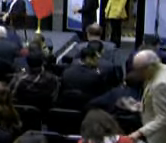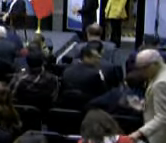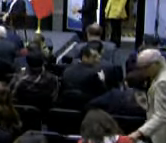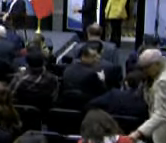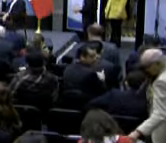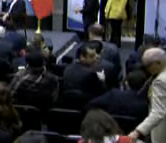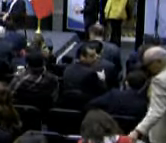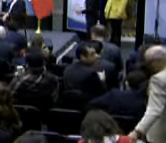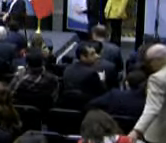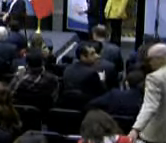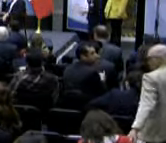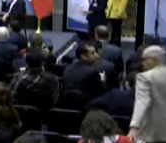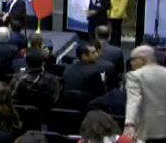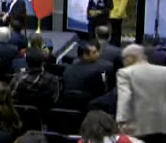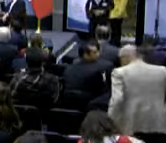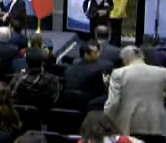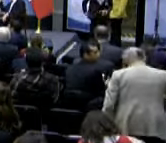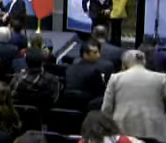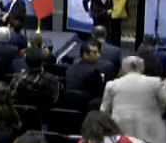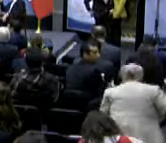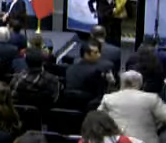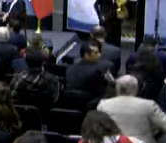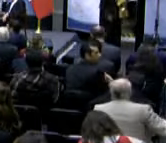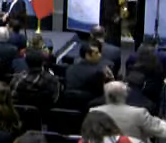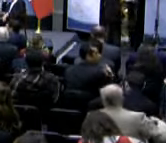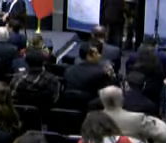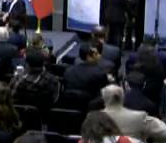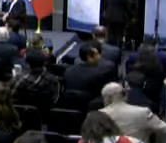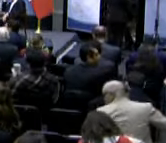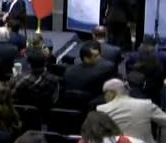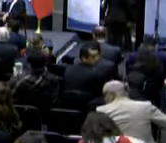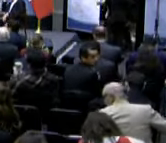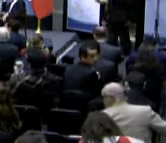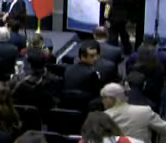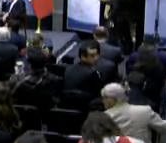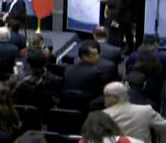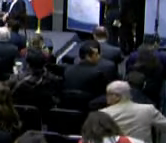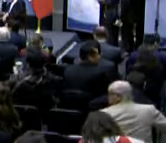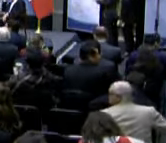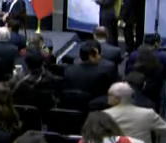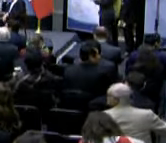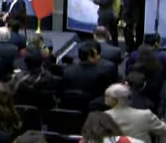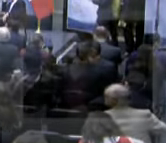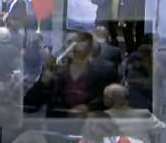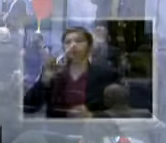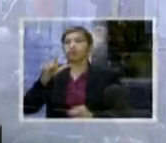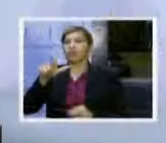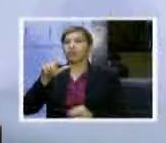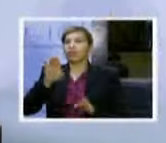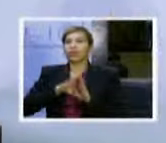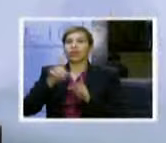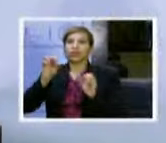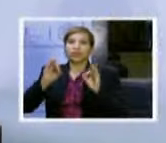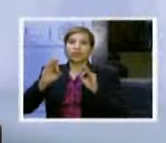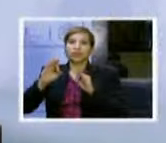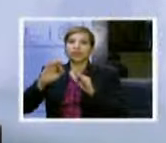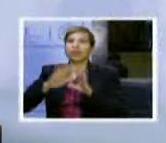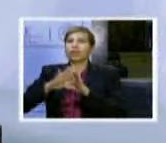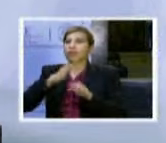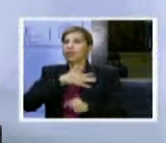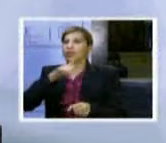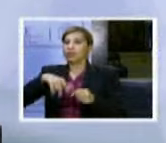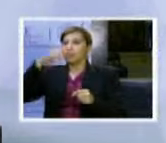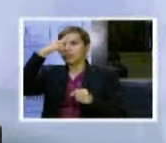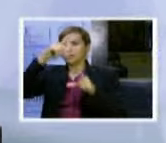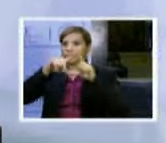Sada Solana, cónsul general de México en Los Ángeles, y Juan Mauricio Tucé Ribot, cónsul general de